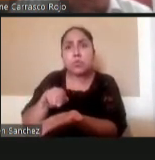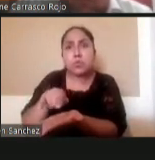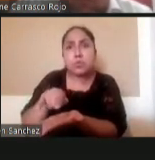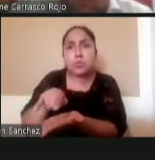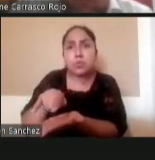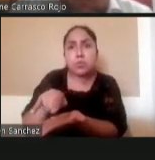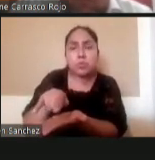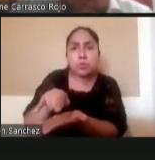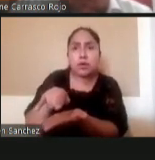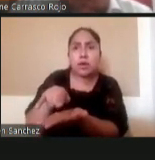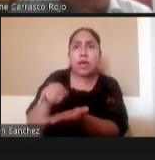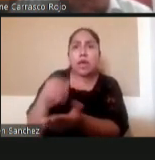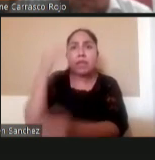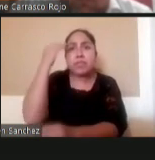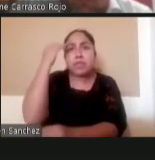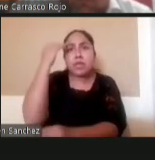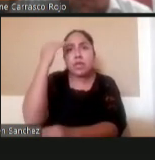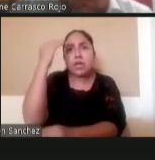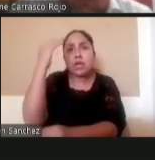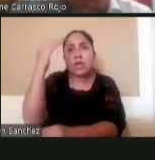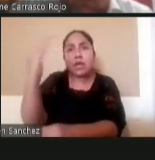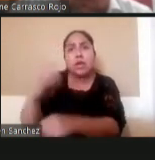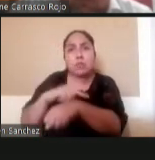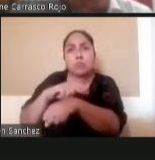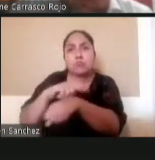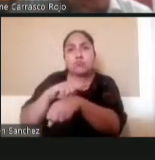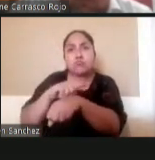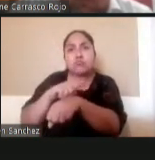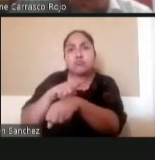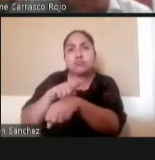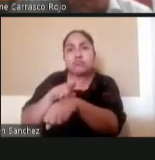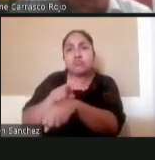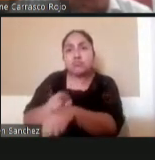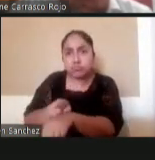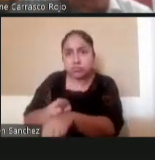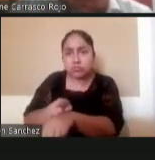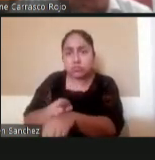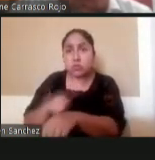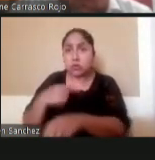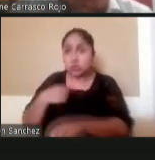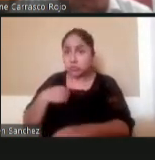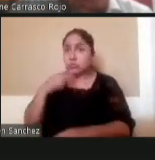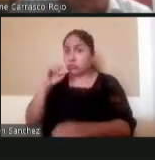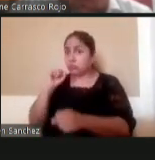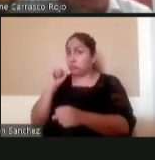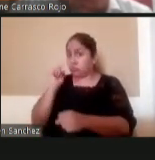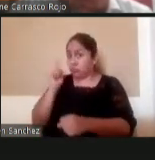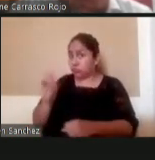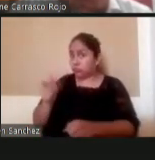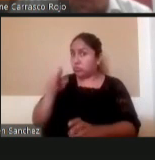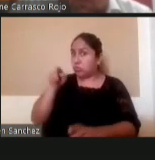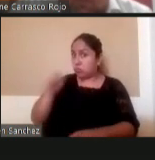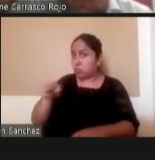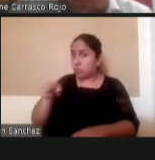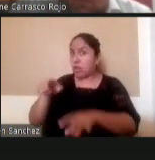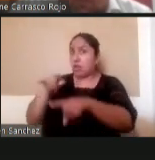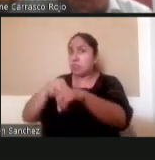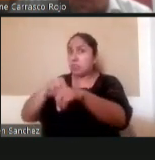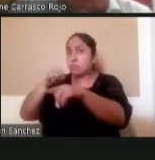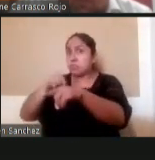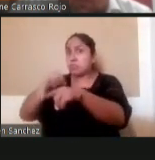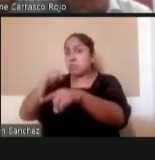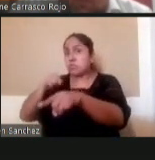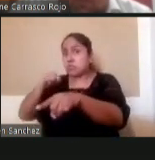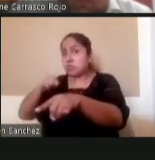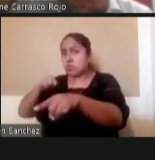para entrar los camiones es muy larga. He estado yo platicando con personal de PASA que anda recogiendo la